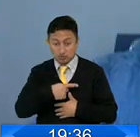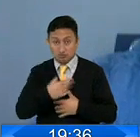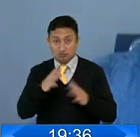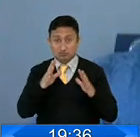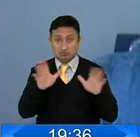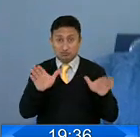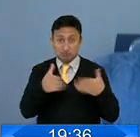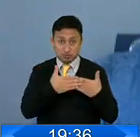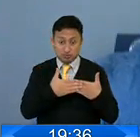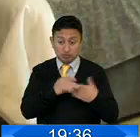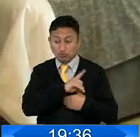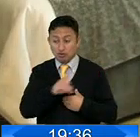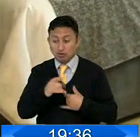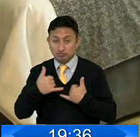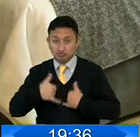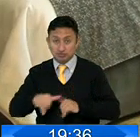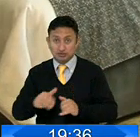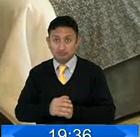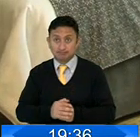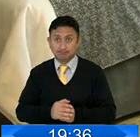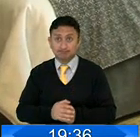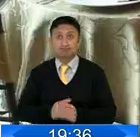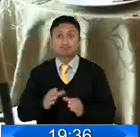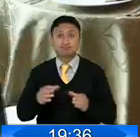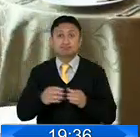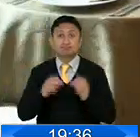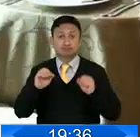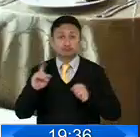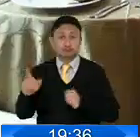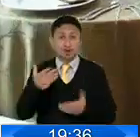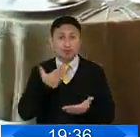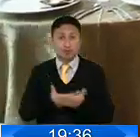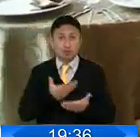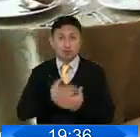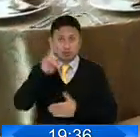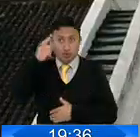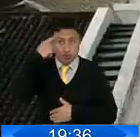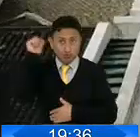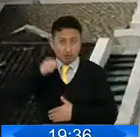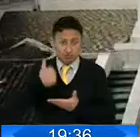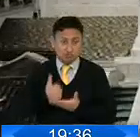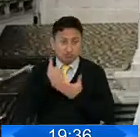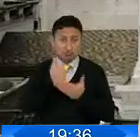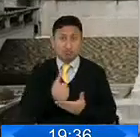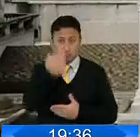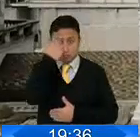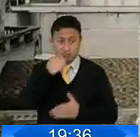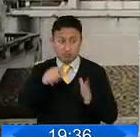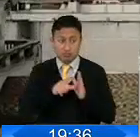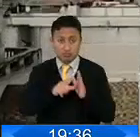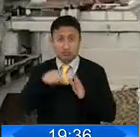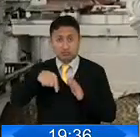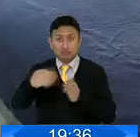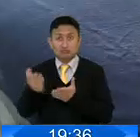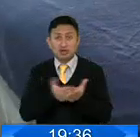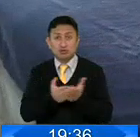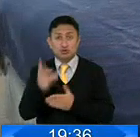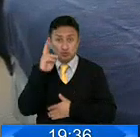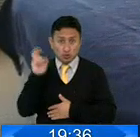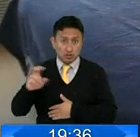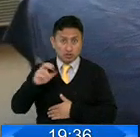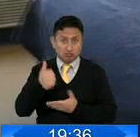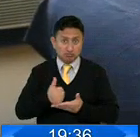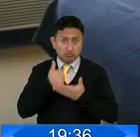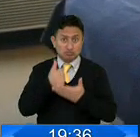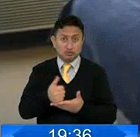en default, en cierre, en quiebra. El sector ha realizado varios planteamientos al gobierno para ayudar a hoteleros y prestadores de servicios turísticos